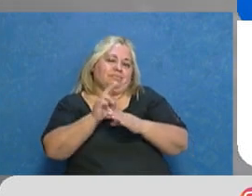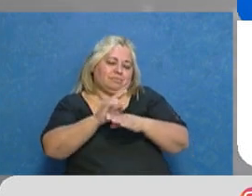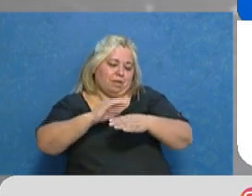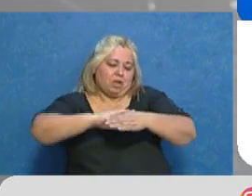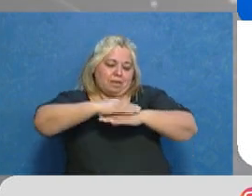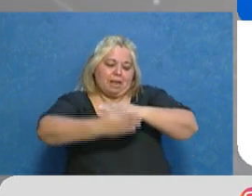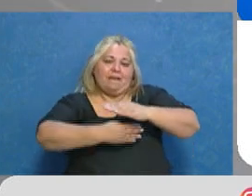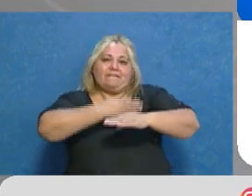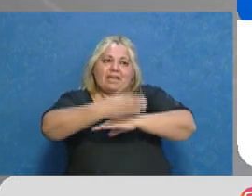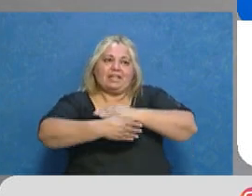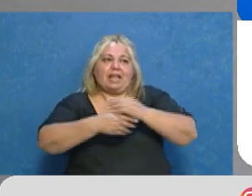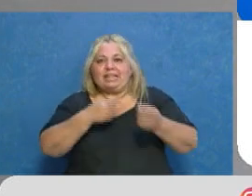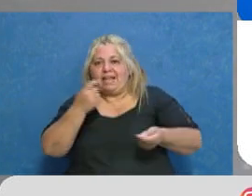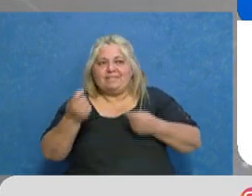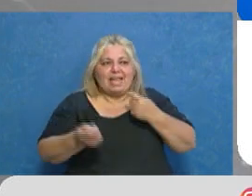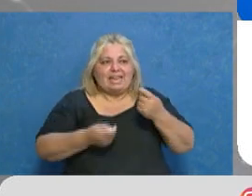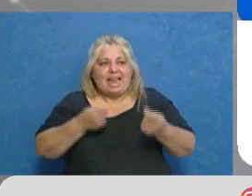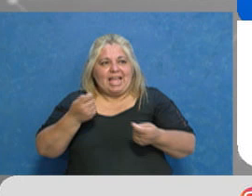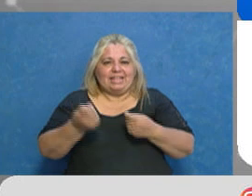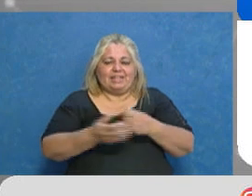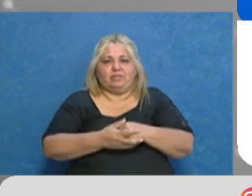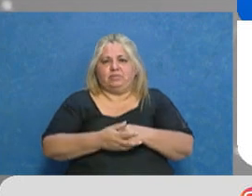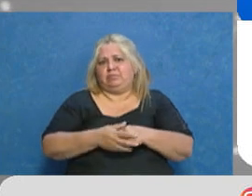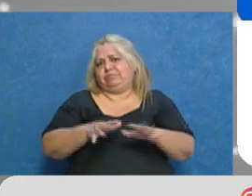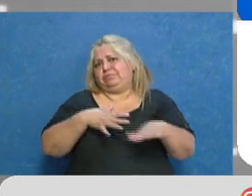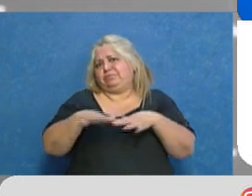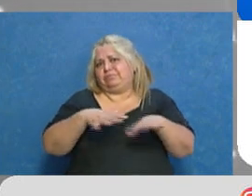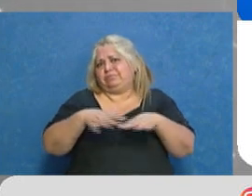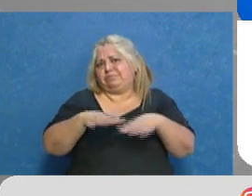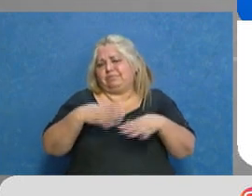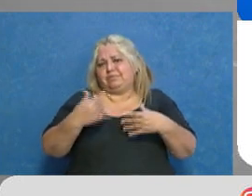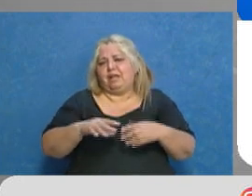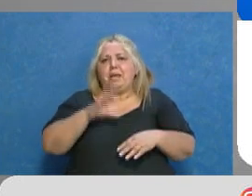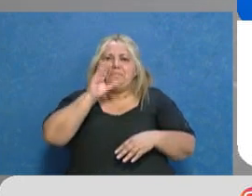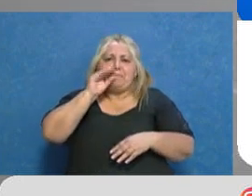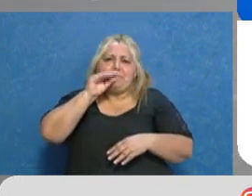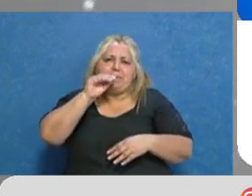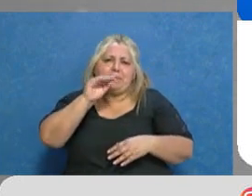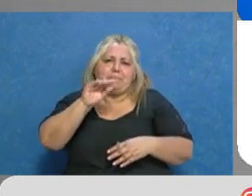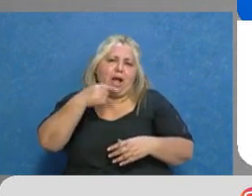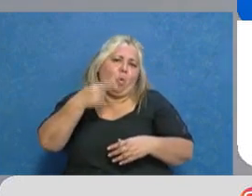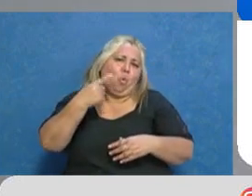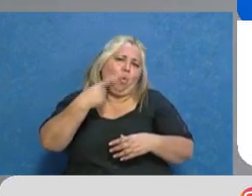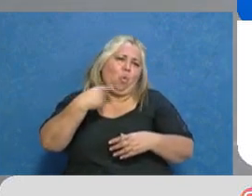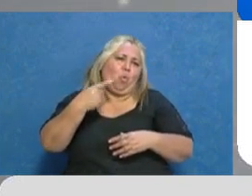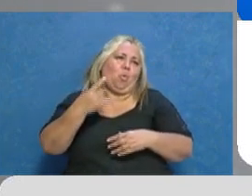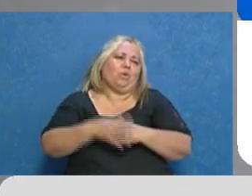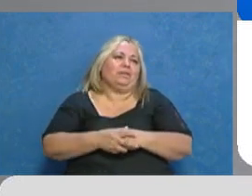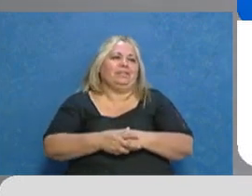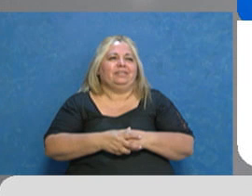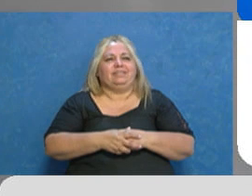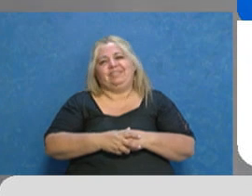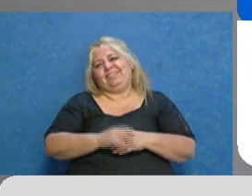como bailoteando, es un niño muy activo, es bastante charleta, ahí lo vemos. ¡Qué